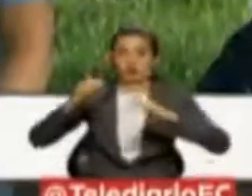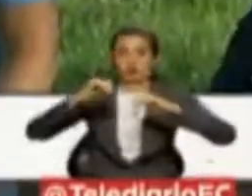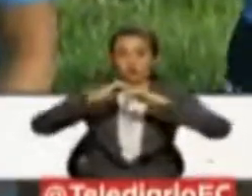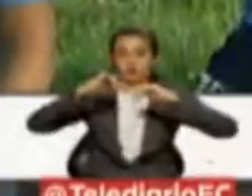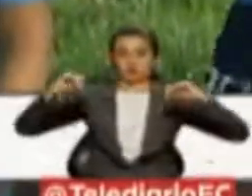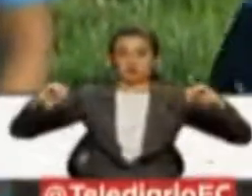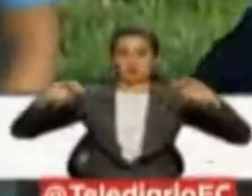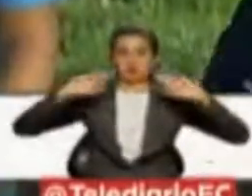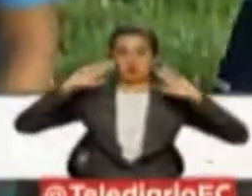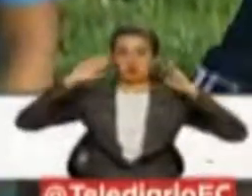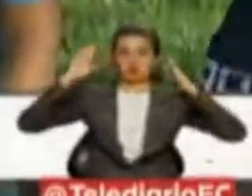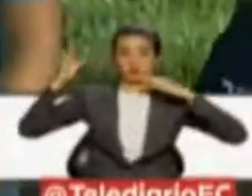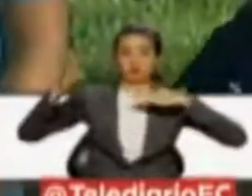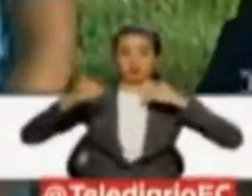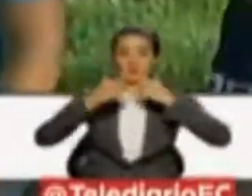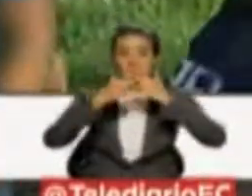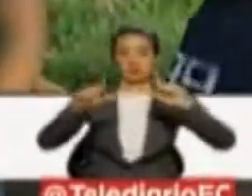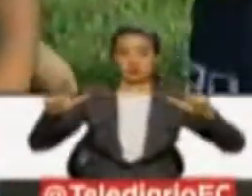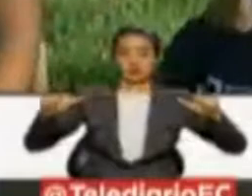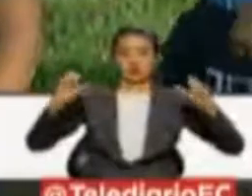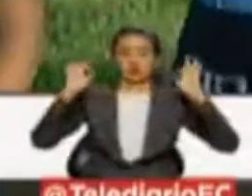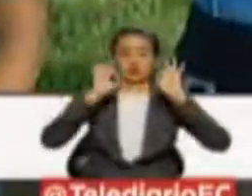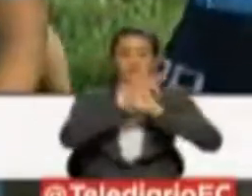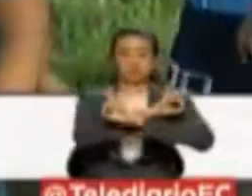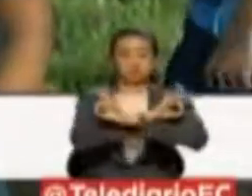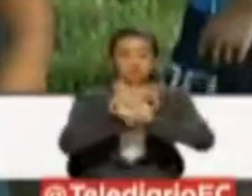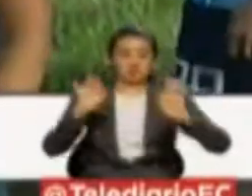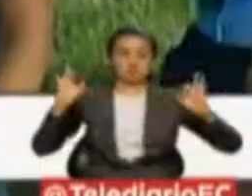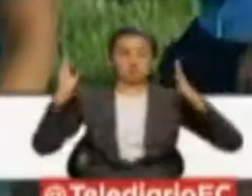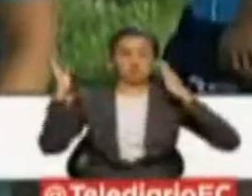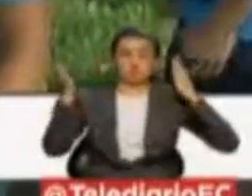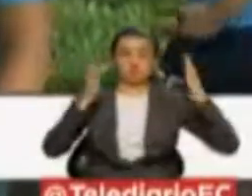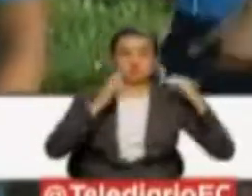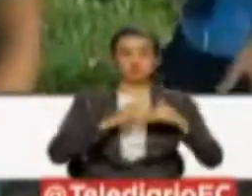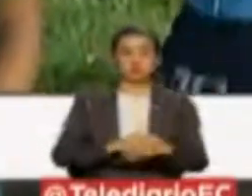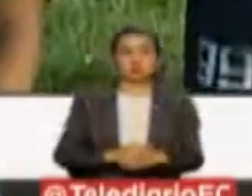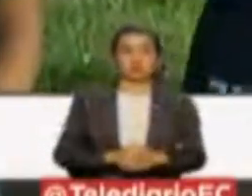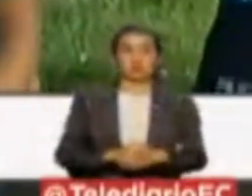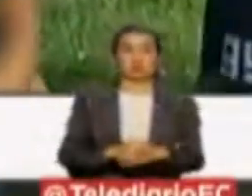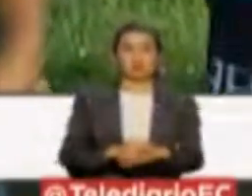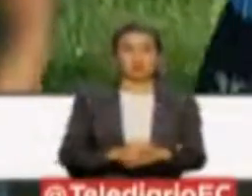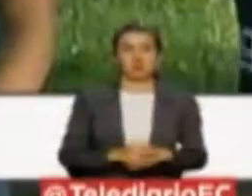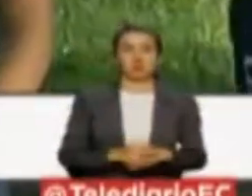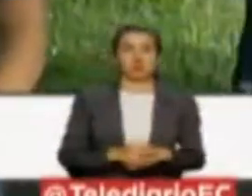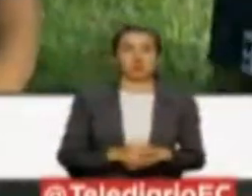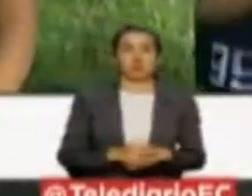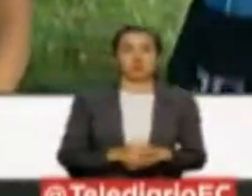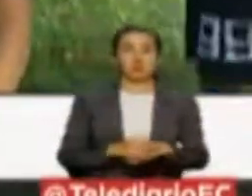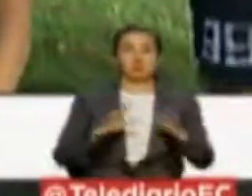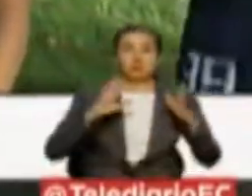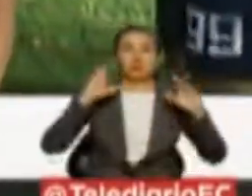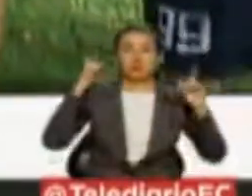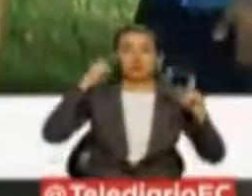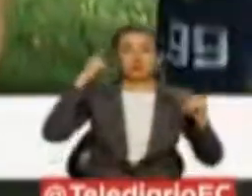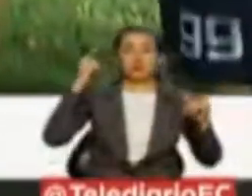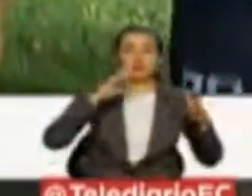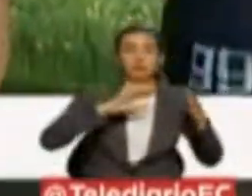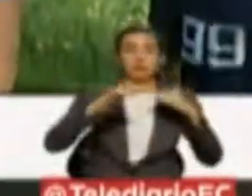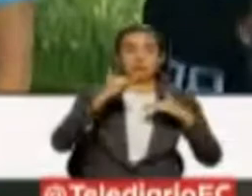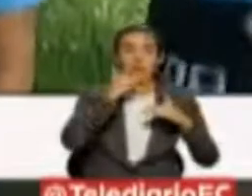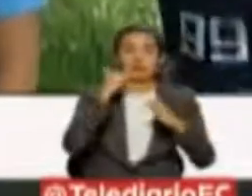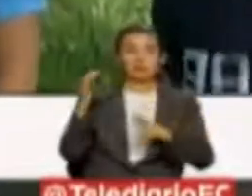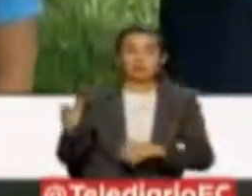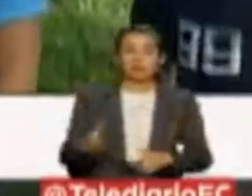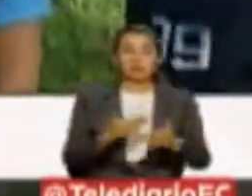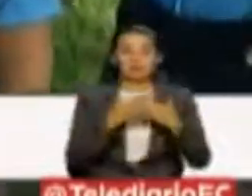la mente siempre queda limpia de todas estas amenazas, ¿no? Ajá, deja la mente limpia para no pensar